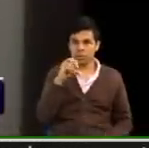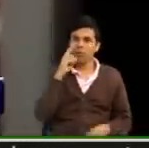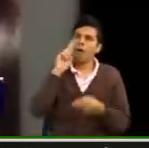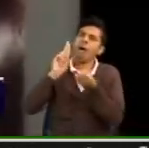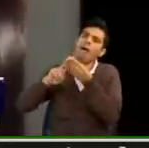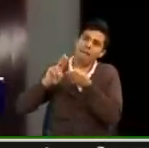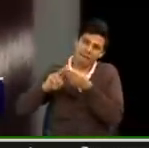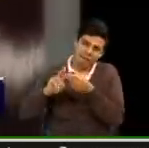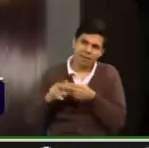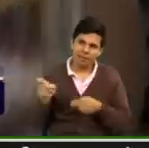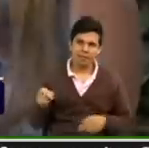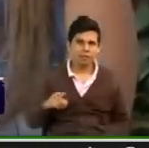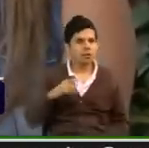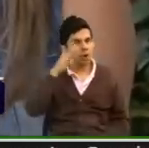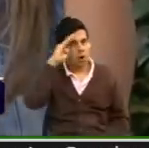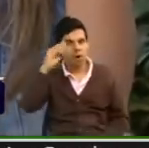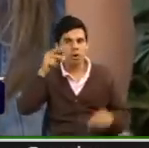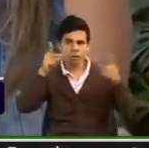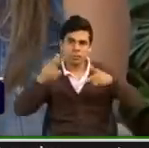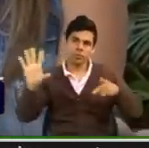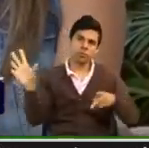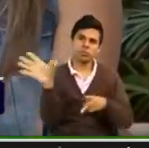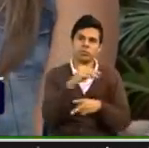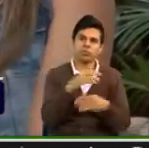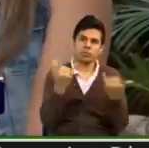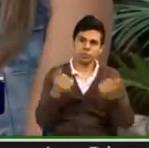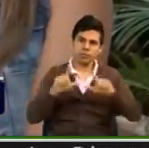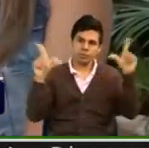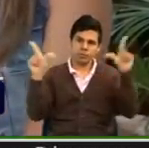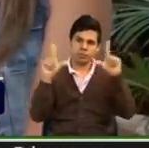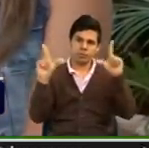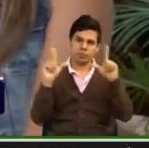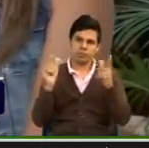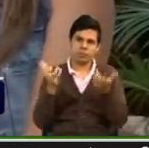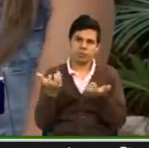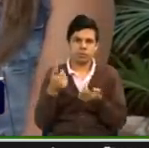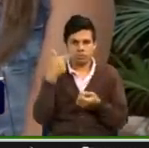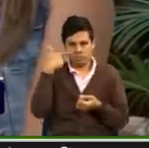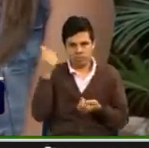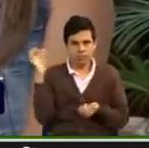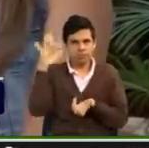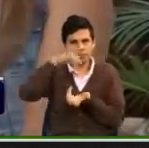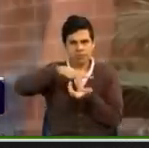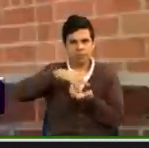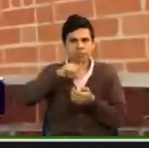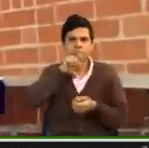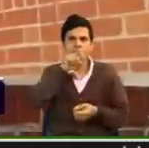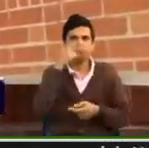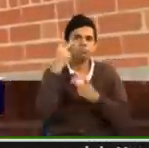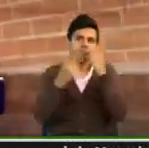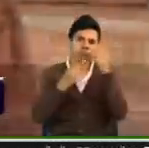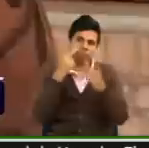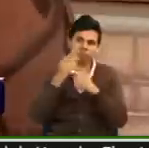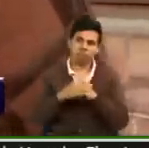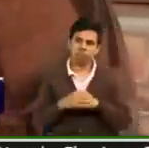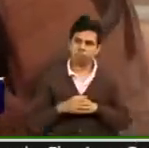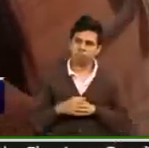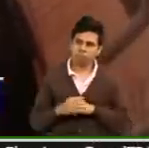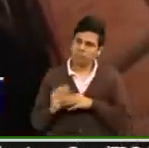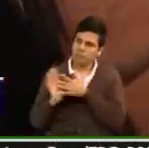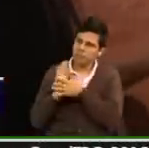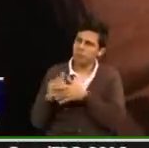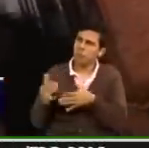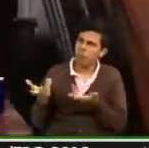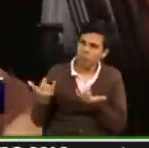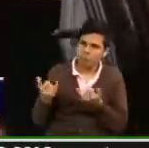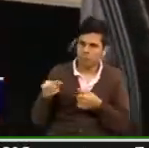Hola, ¿cómo está toda la gente de este hermoso canal? Qué rico estar aquí en Bucaramanga. Hablemos un poco de eso, de